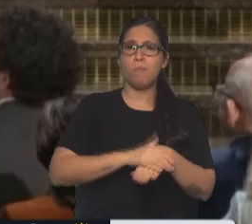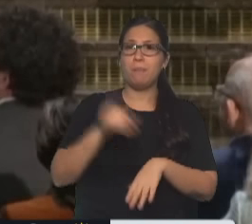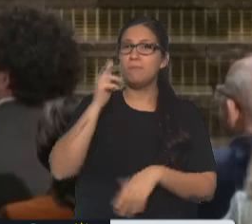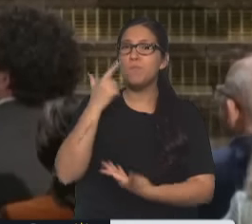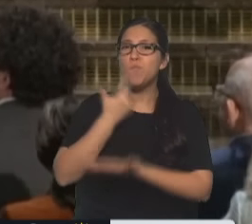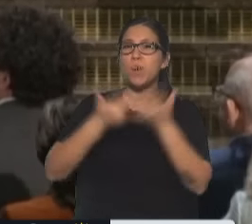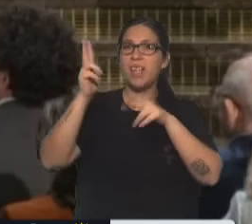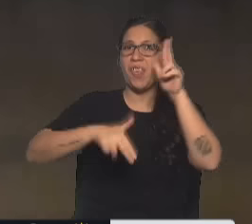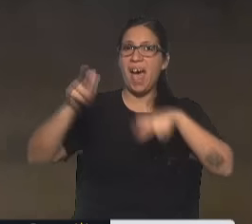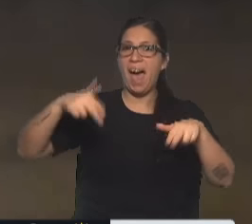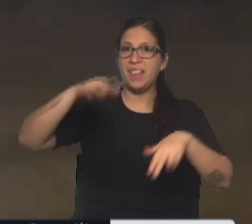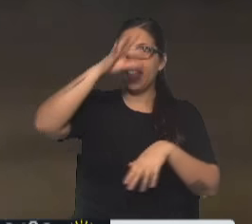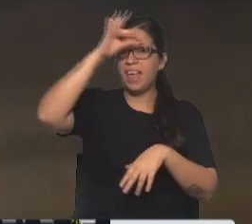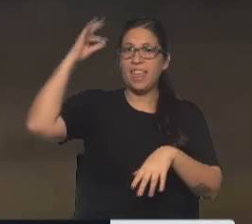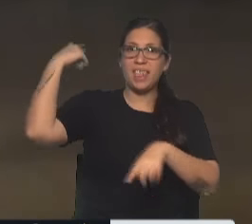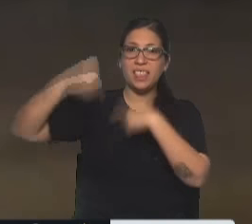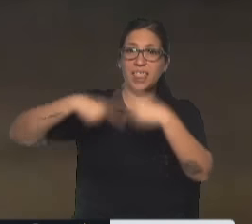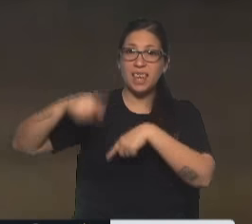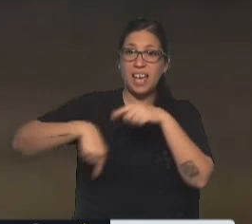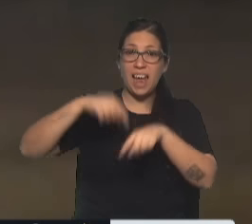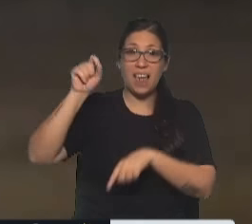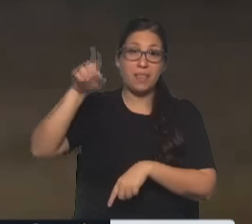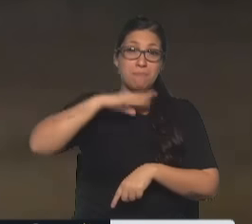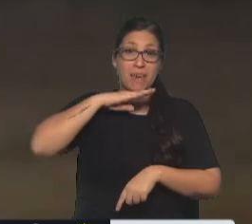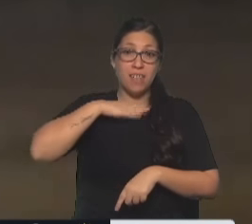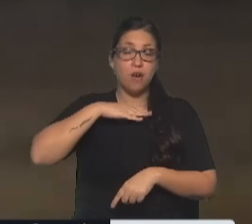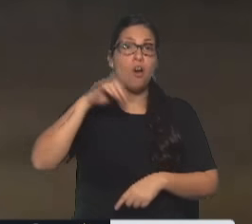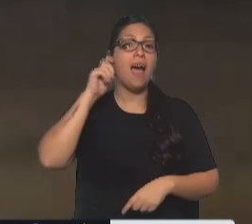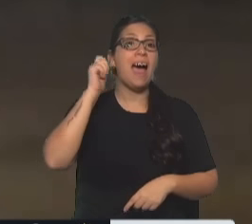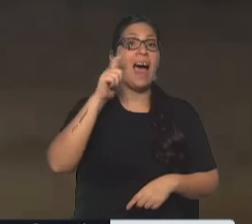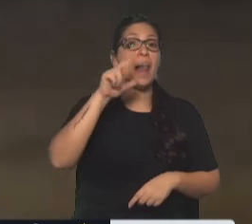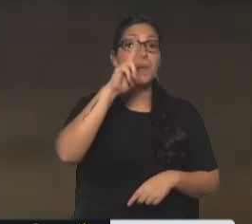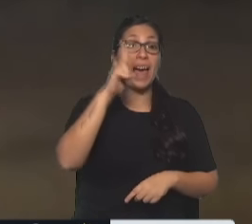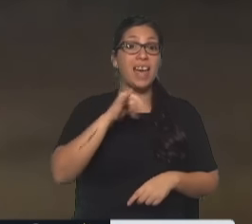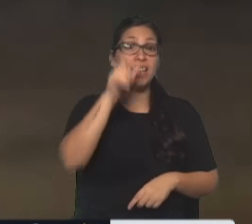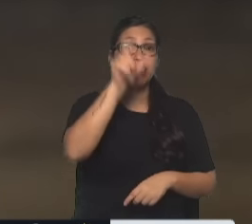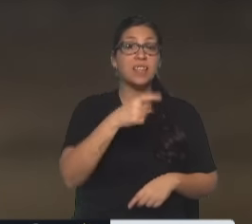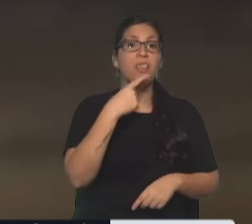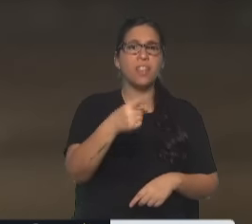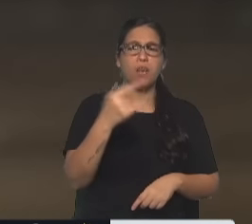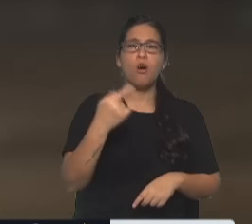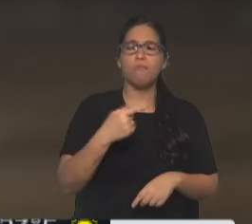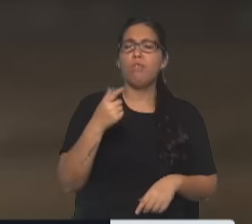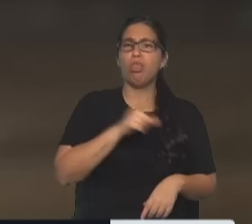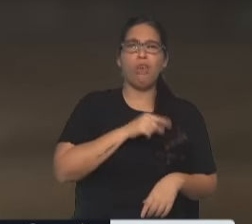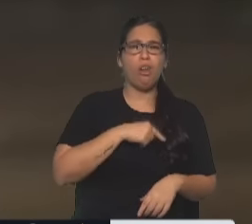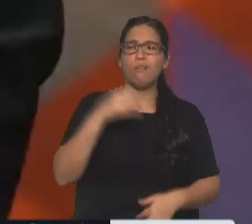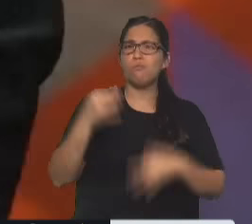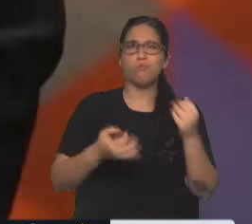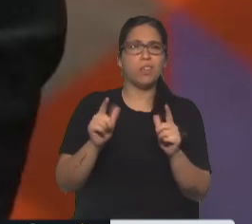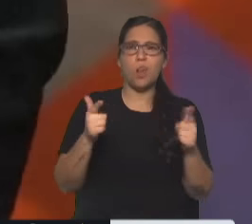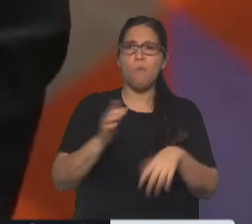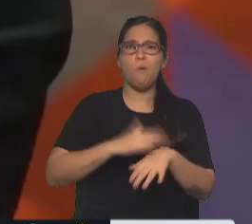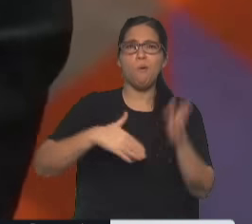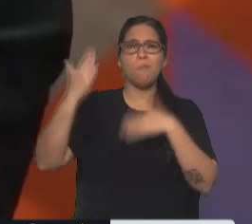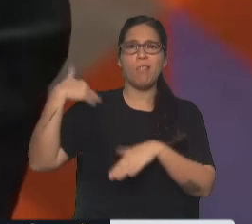mexicana, el ministro de Exteriores español, José Manuel Álvarez, destacó que hubo dolor e injusticia sobre los